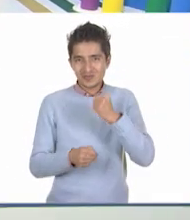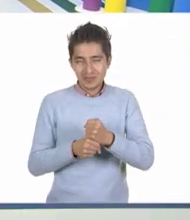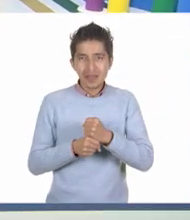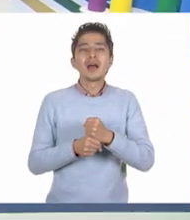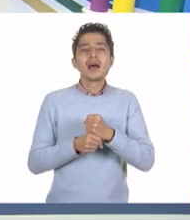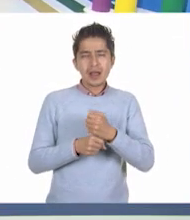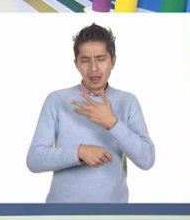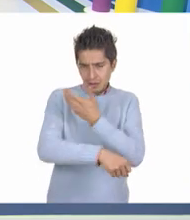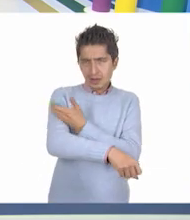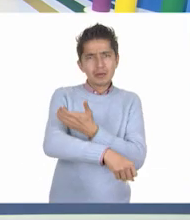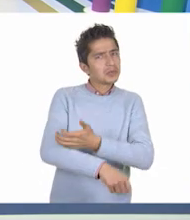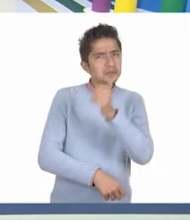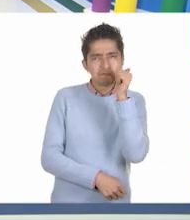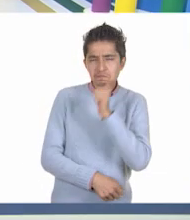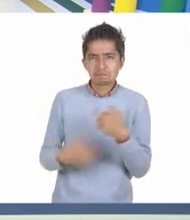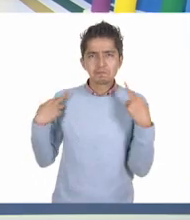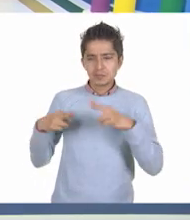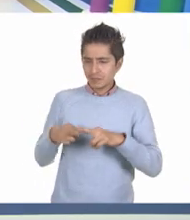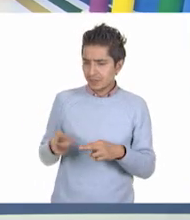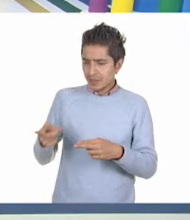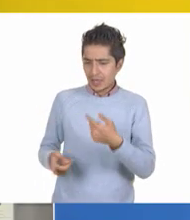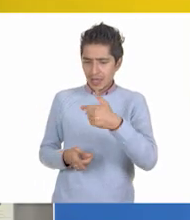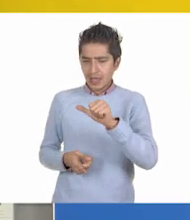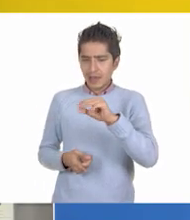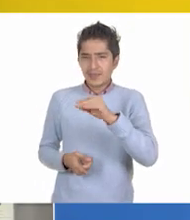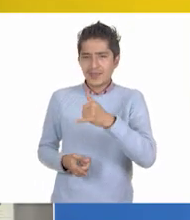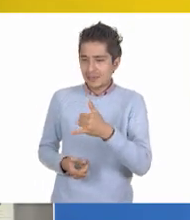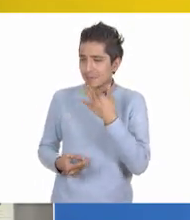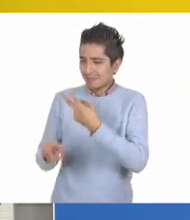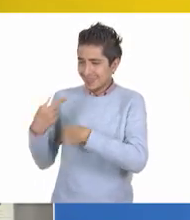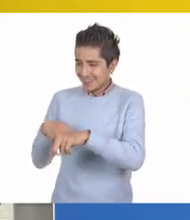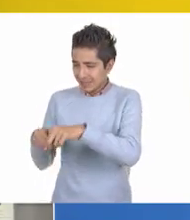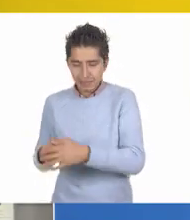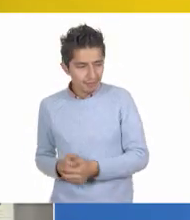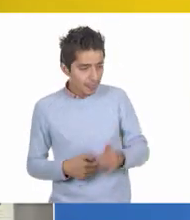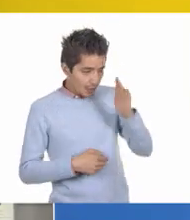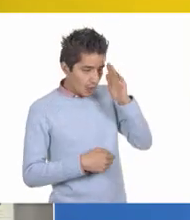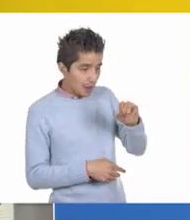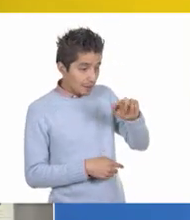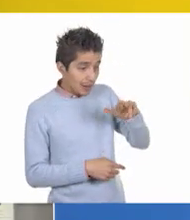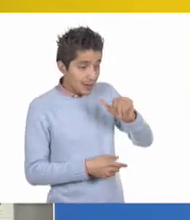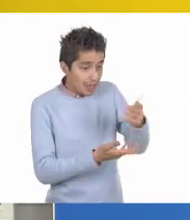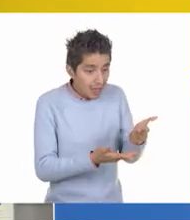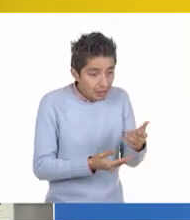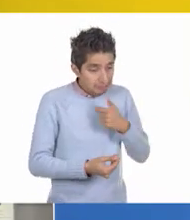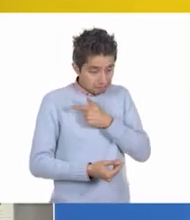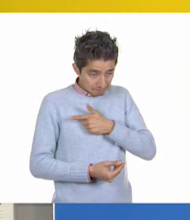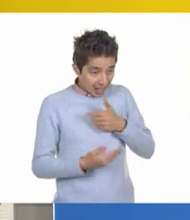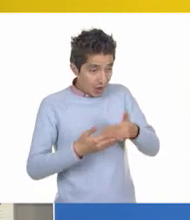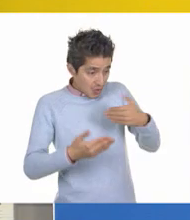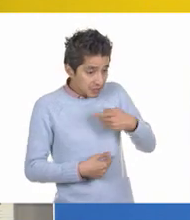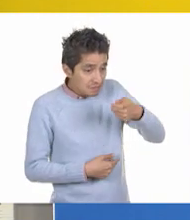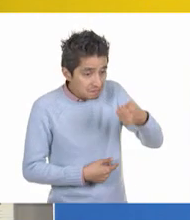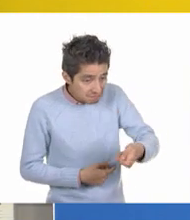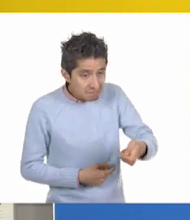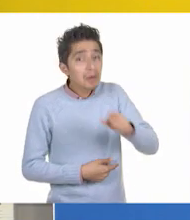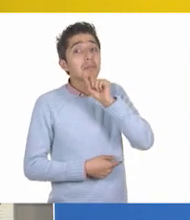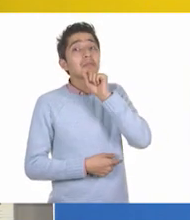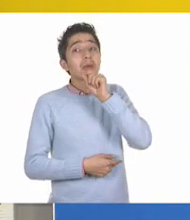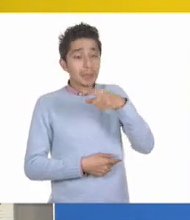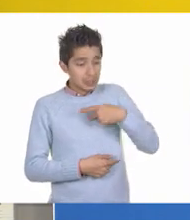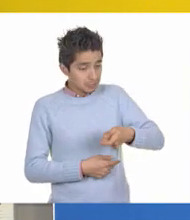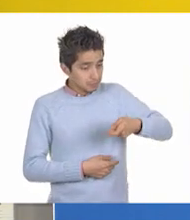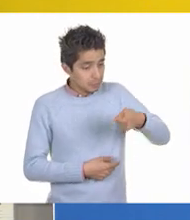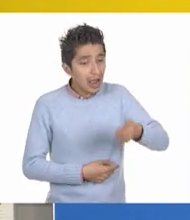cual ya me acompaña como siempre la maestra Gaby Rivas. Bienvenida, Gaby. ¿Qué tal, María? Qué gusto saludarte y qué gusto me da también saludar a